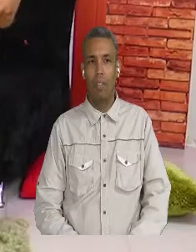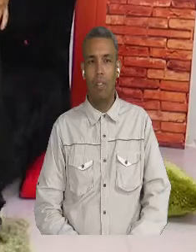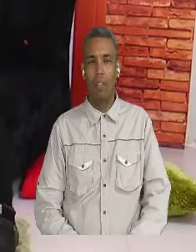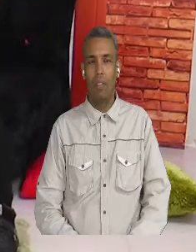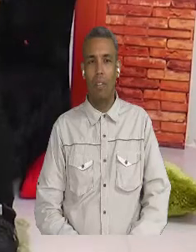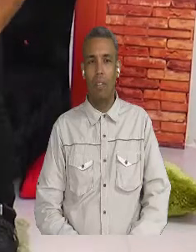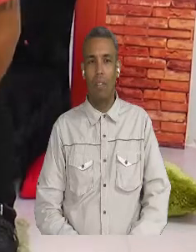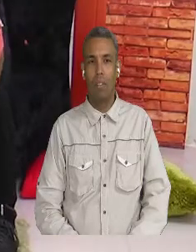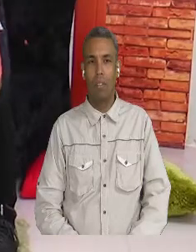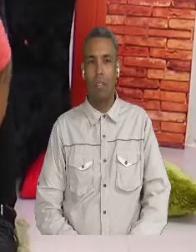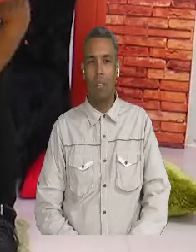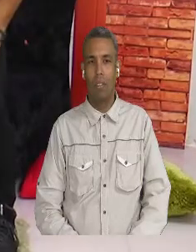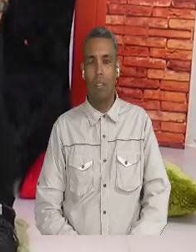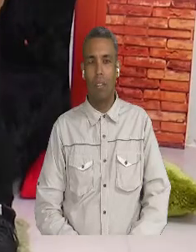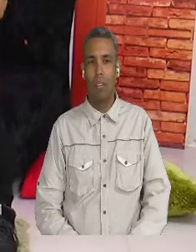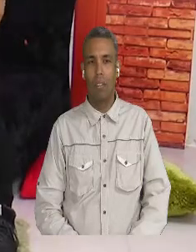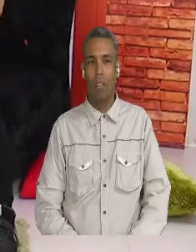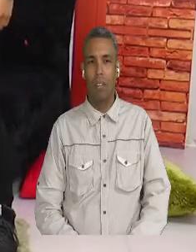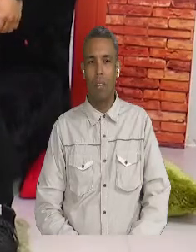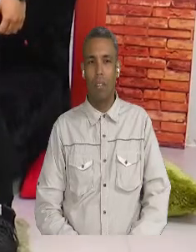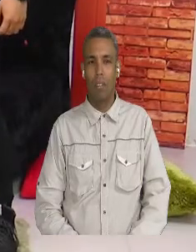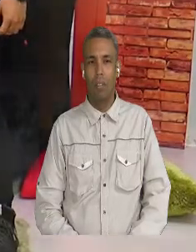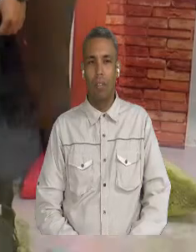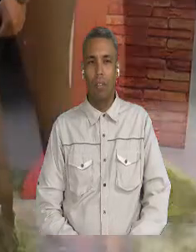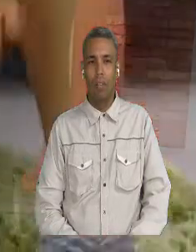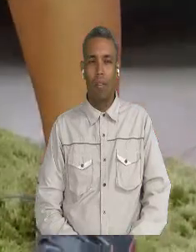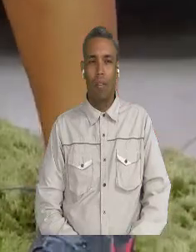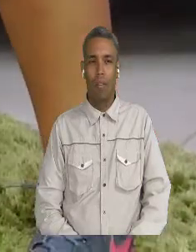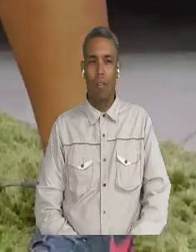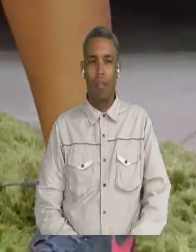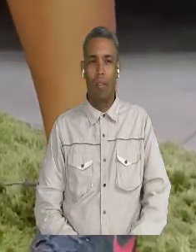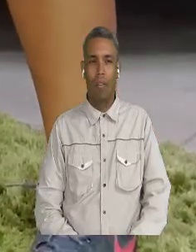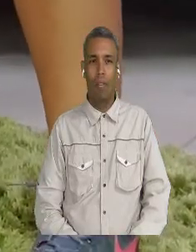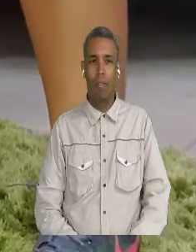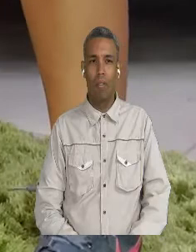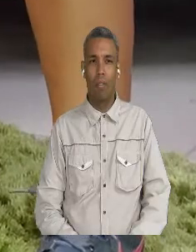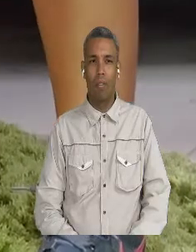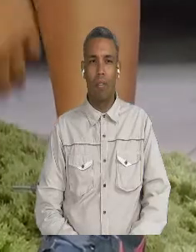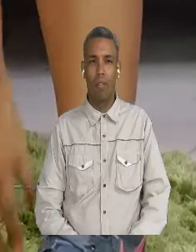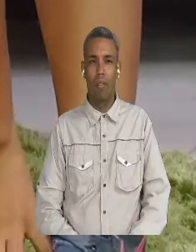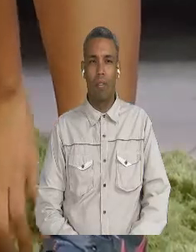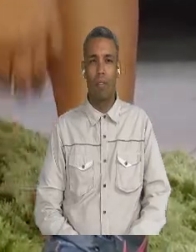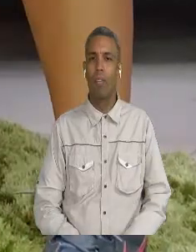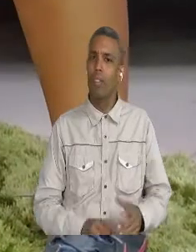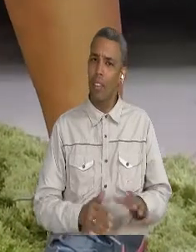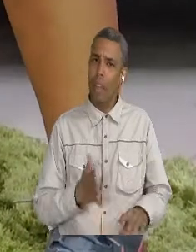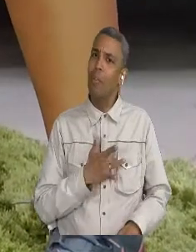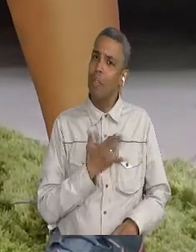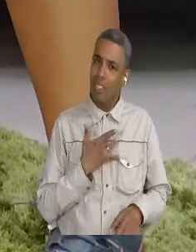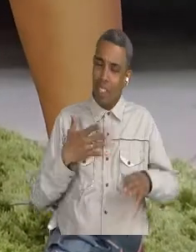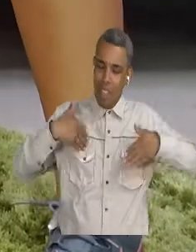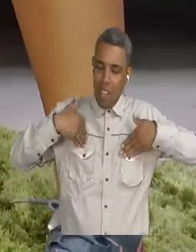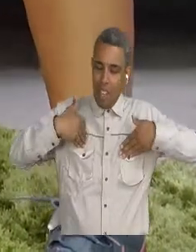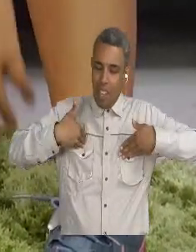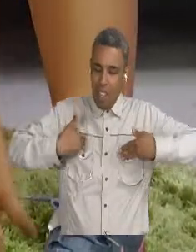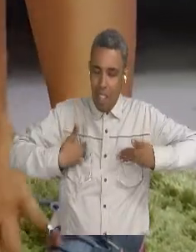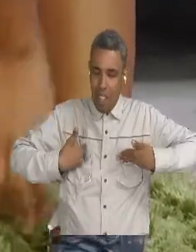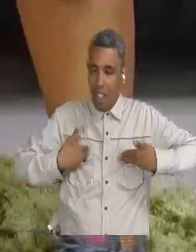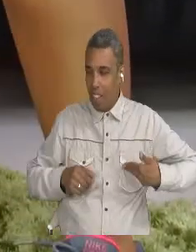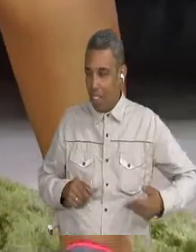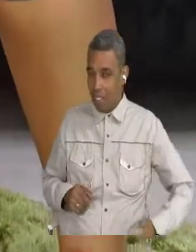Ahí mismo, ahora más rápido. Toco y llevo la cara hacia adelante. Ya empezamos a fatigarnos un poquitico más. Sí. Dale.